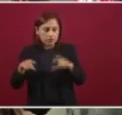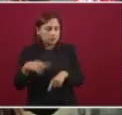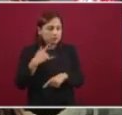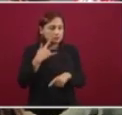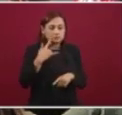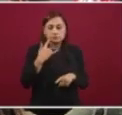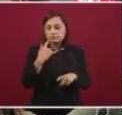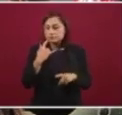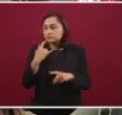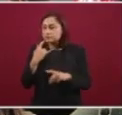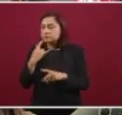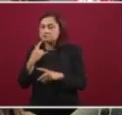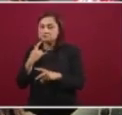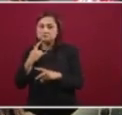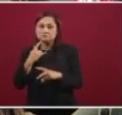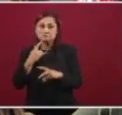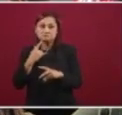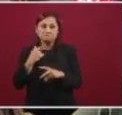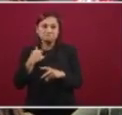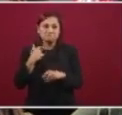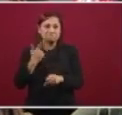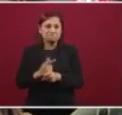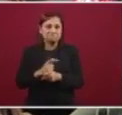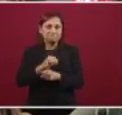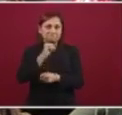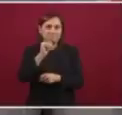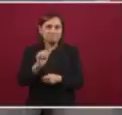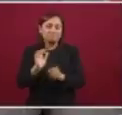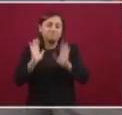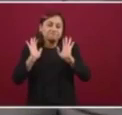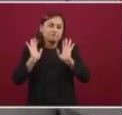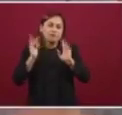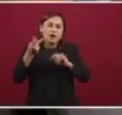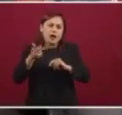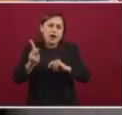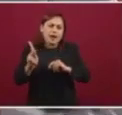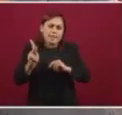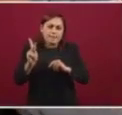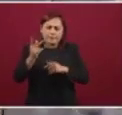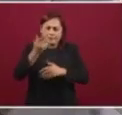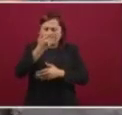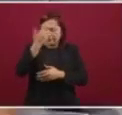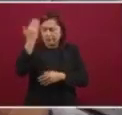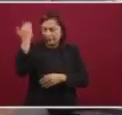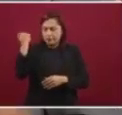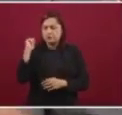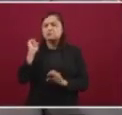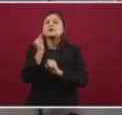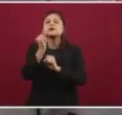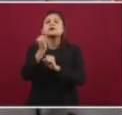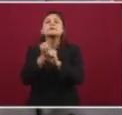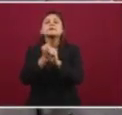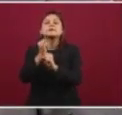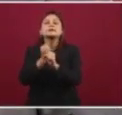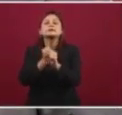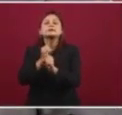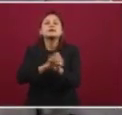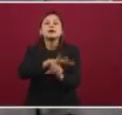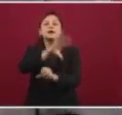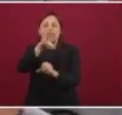que haya nada, pero hay que verlo para tener todos los elementos, ¿no?